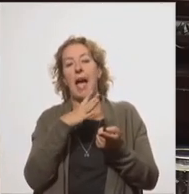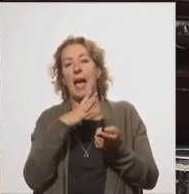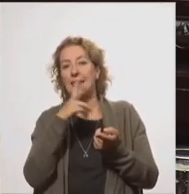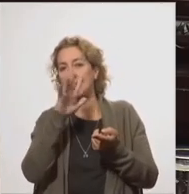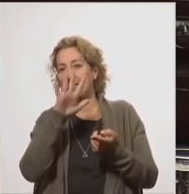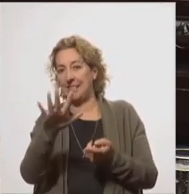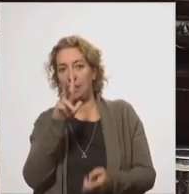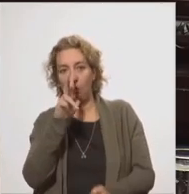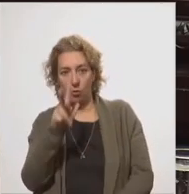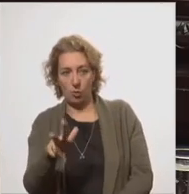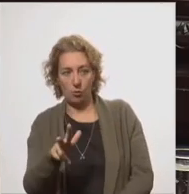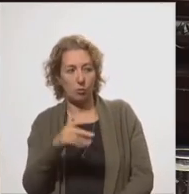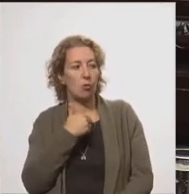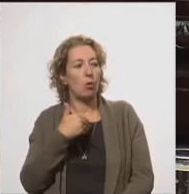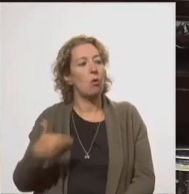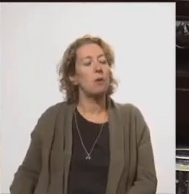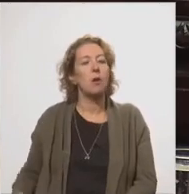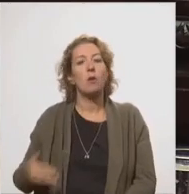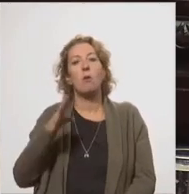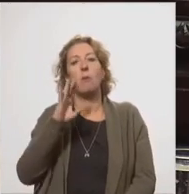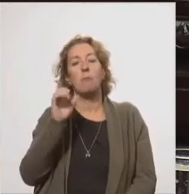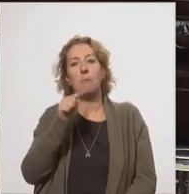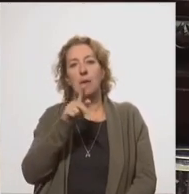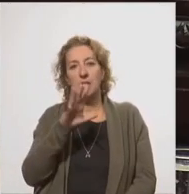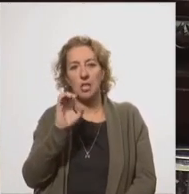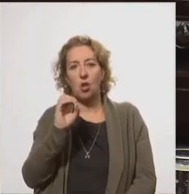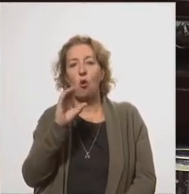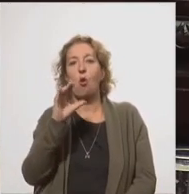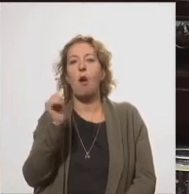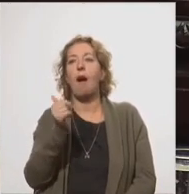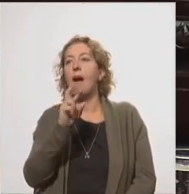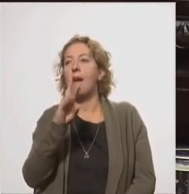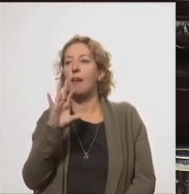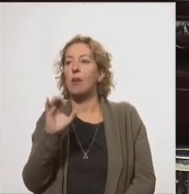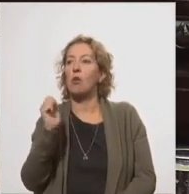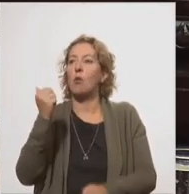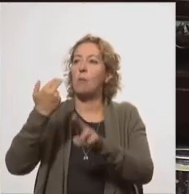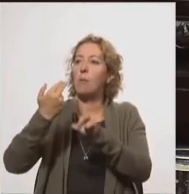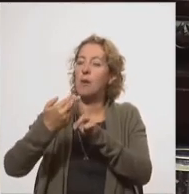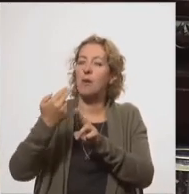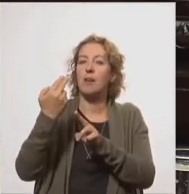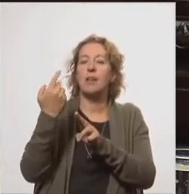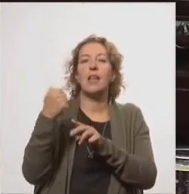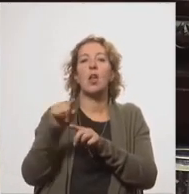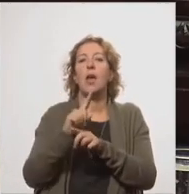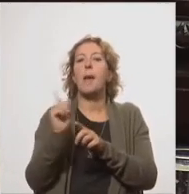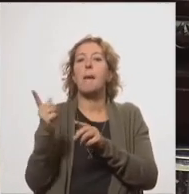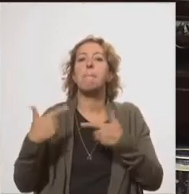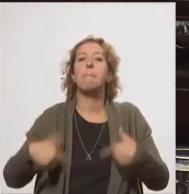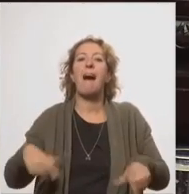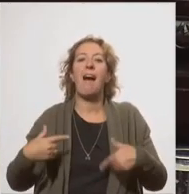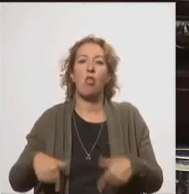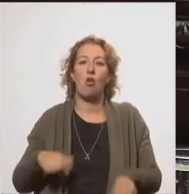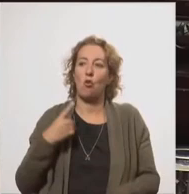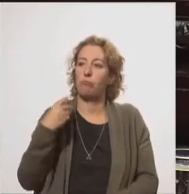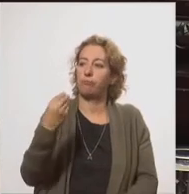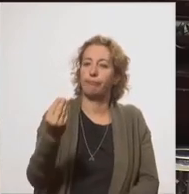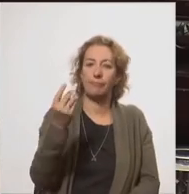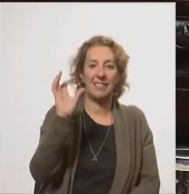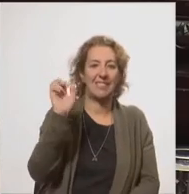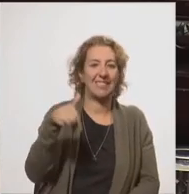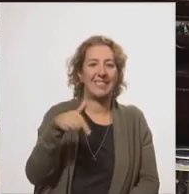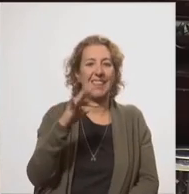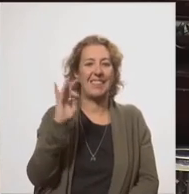de Pacheco Areco, en 1970, nombró a Charlone embajador en Santiago. La familia se instaló